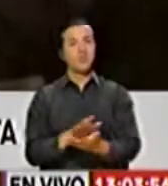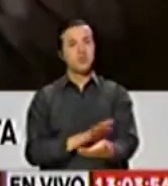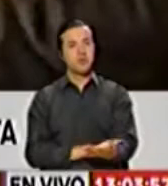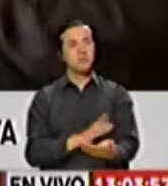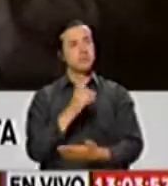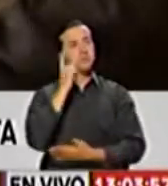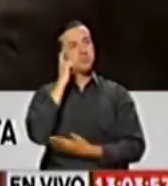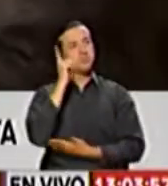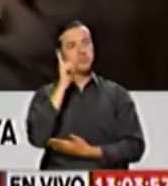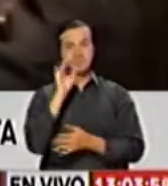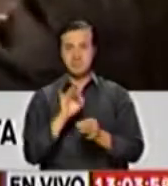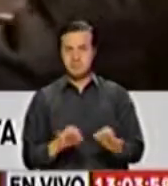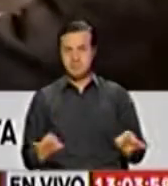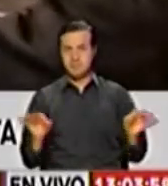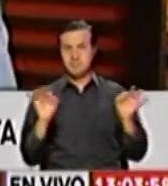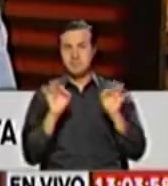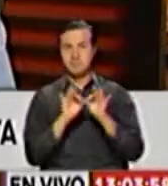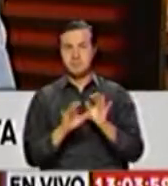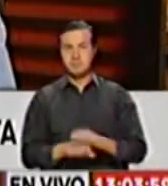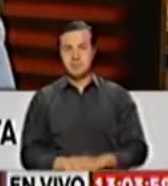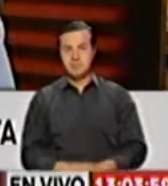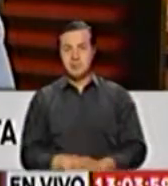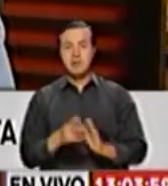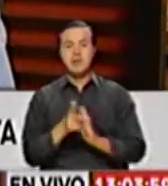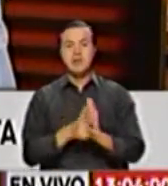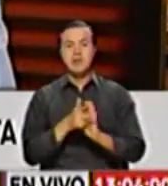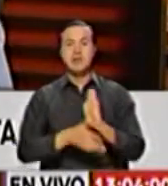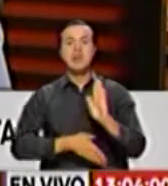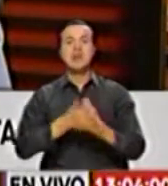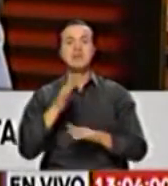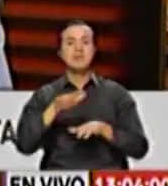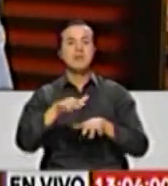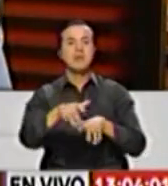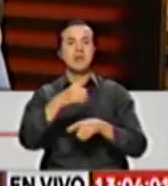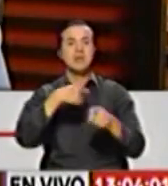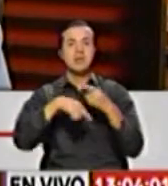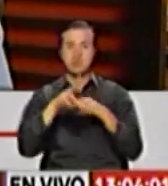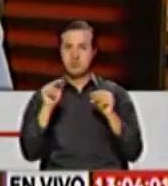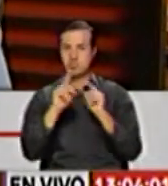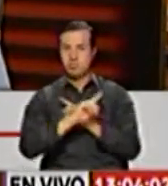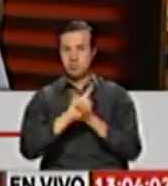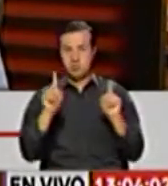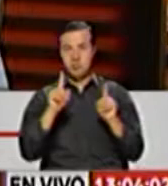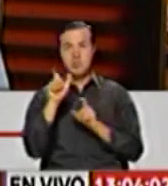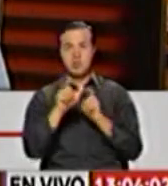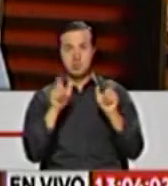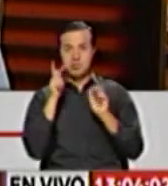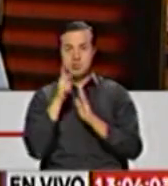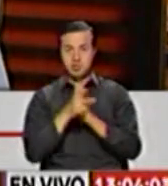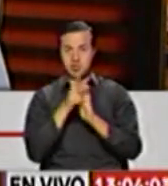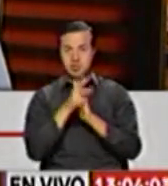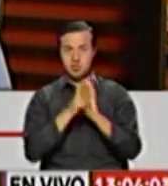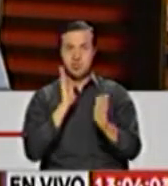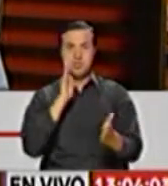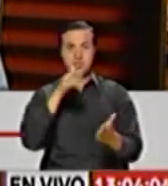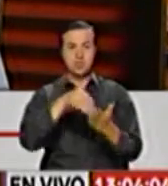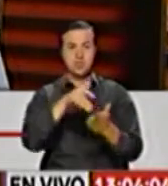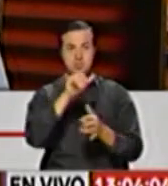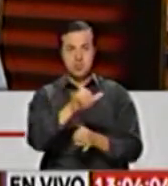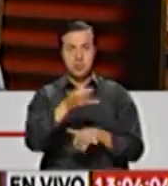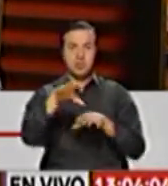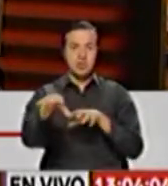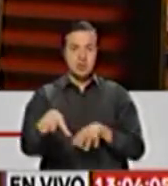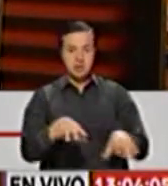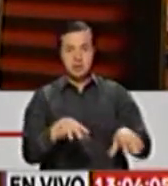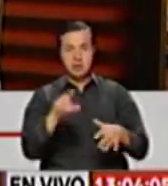estatal es indispensable. Nadie va a coger un tren para ir a bañarse y regresar, no. La gente va a un destino porque hay